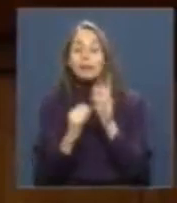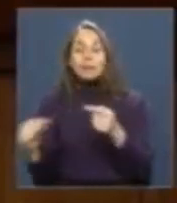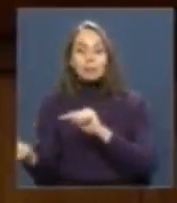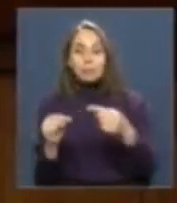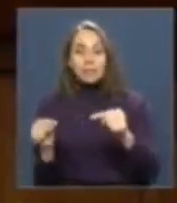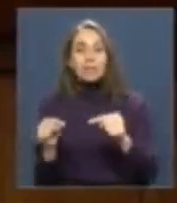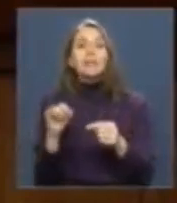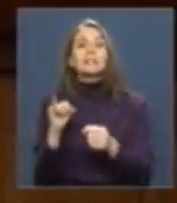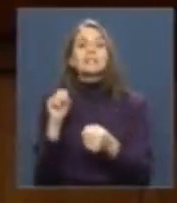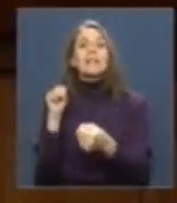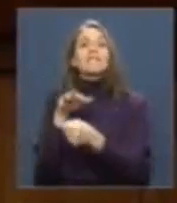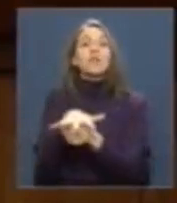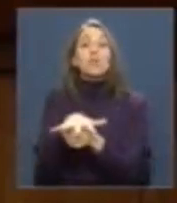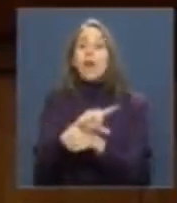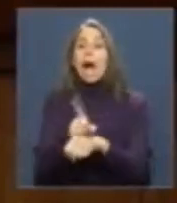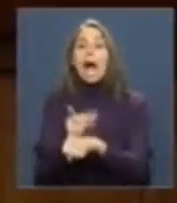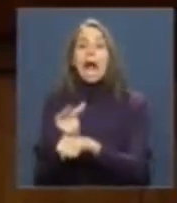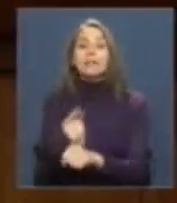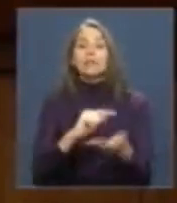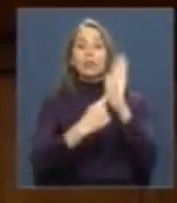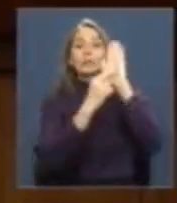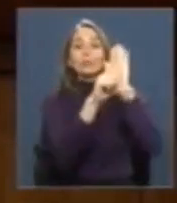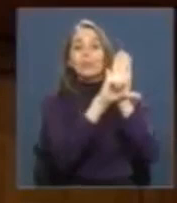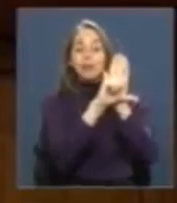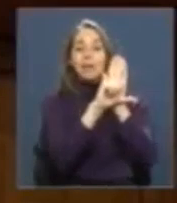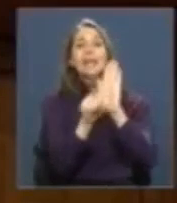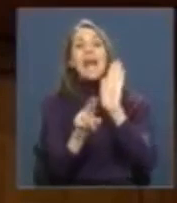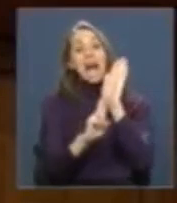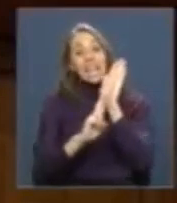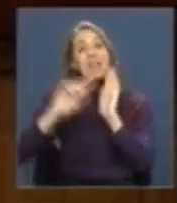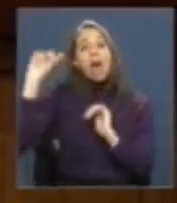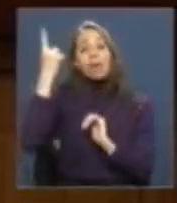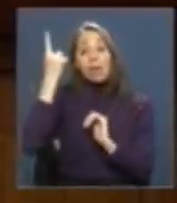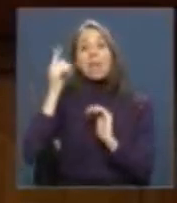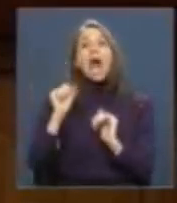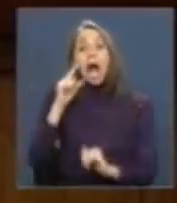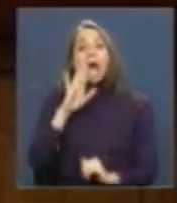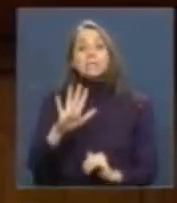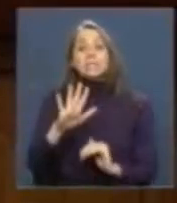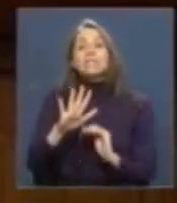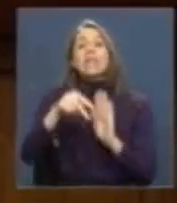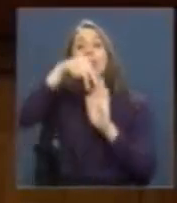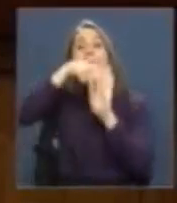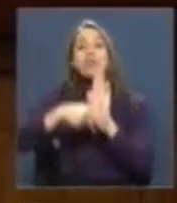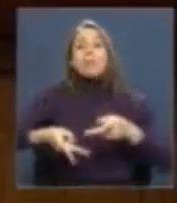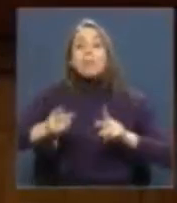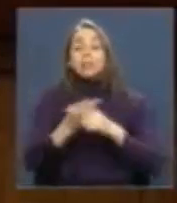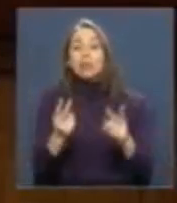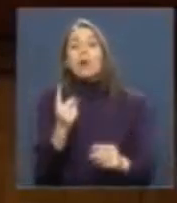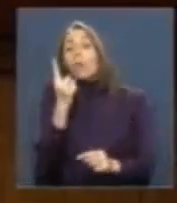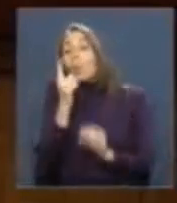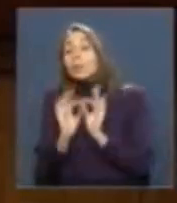vigencia en acto regla general de las normas de derecho público y sólo por excepción se puede